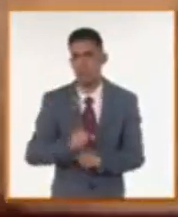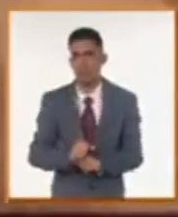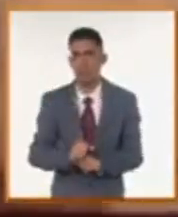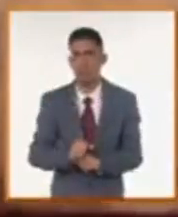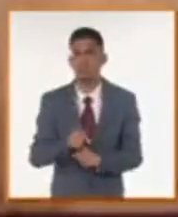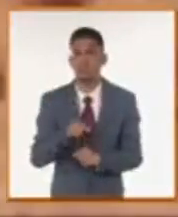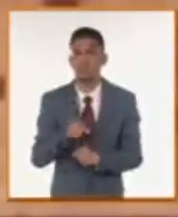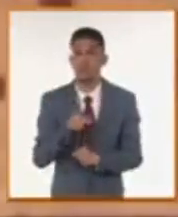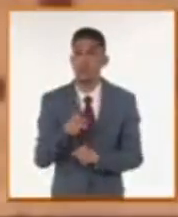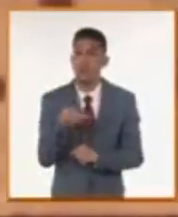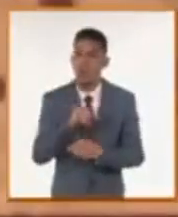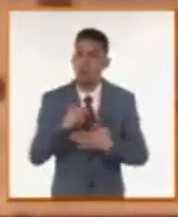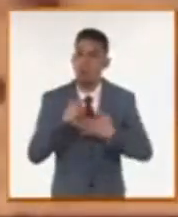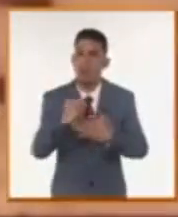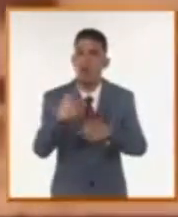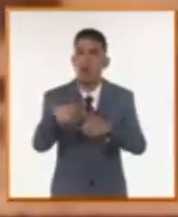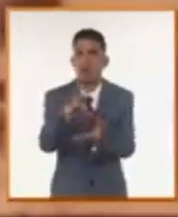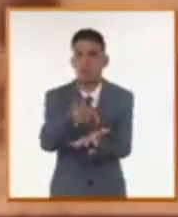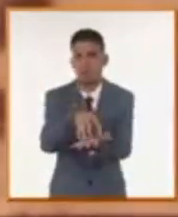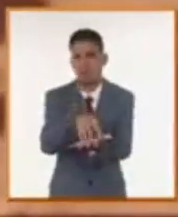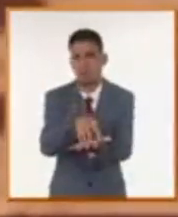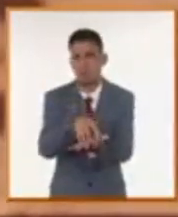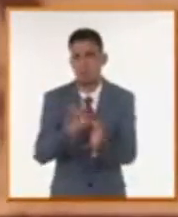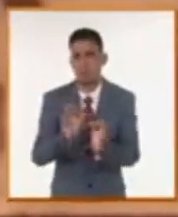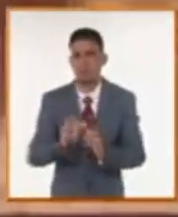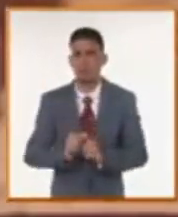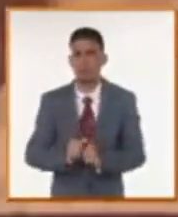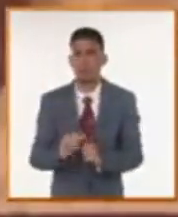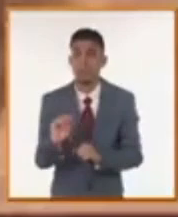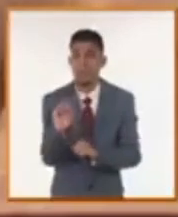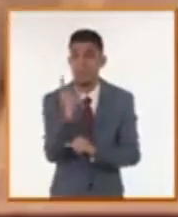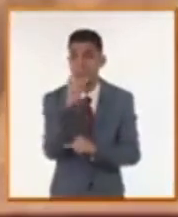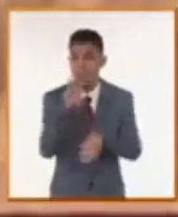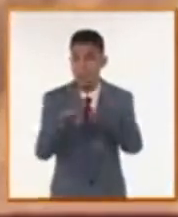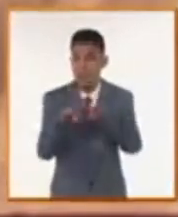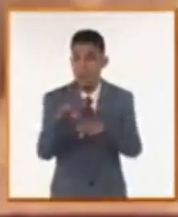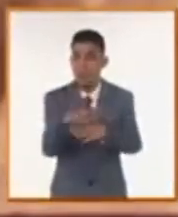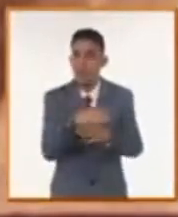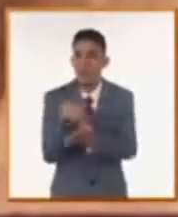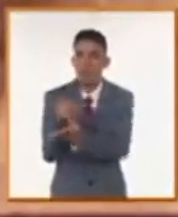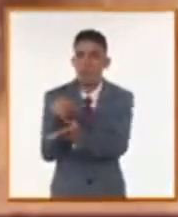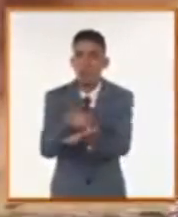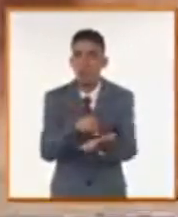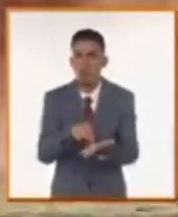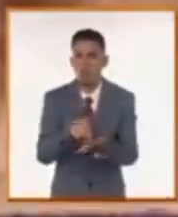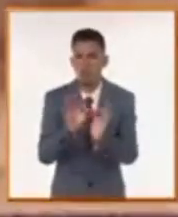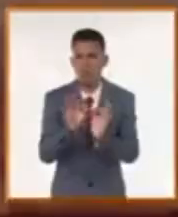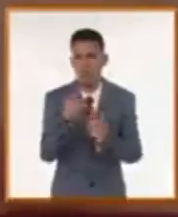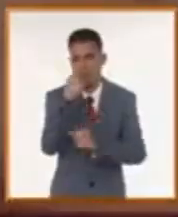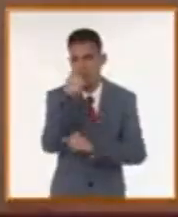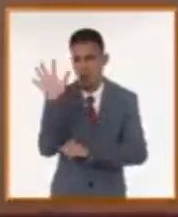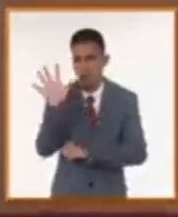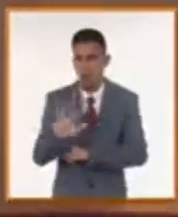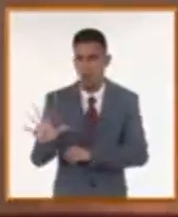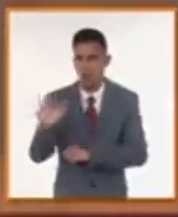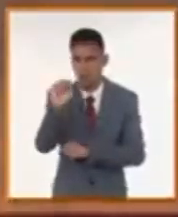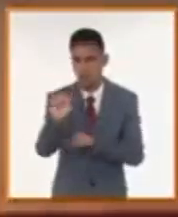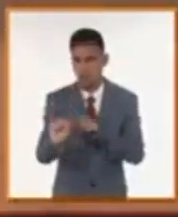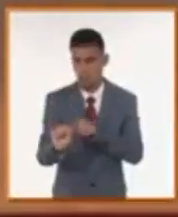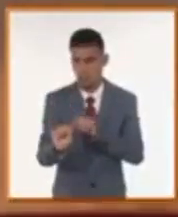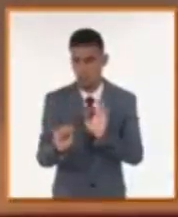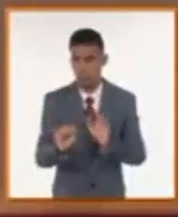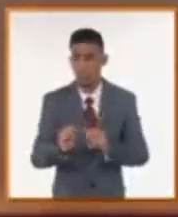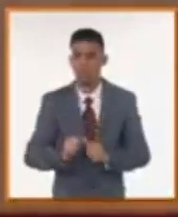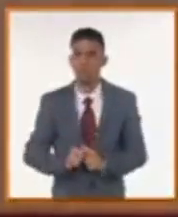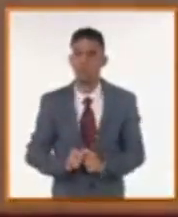la capital namibiana, Windhoek. Por primera vez, puntos clave del ejército racista de África del Sur en territorio ocupado de